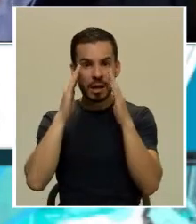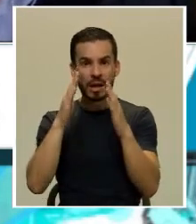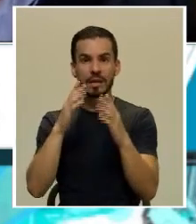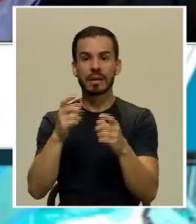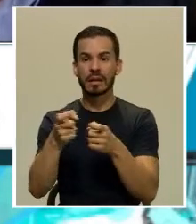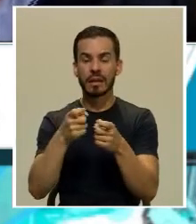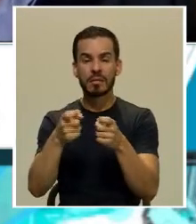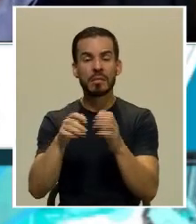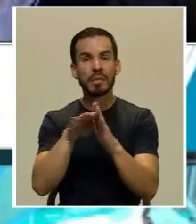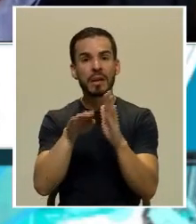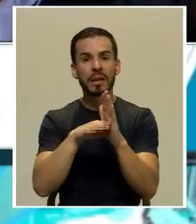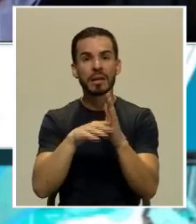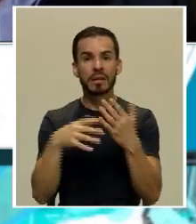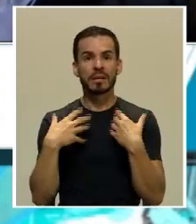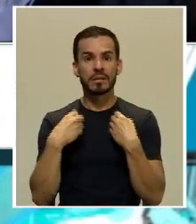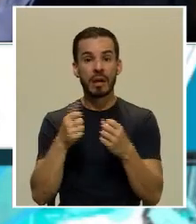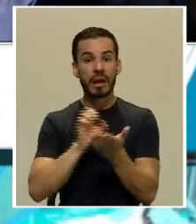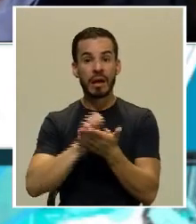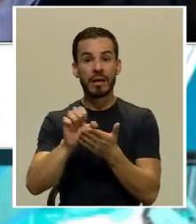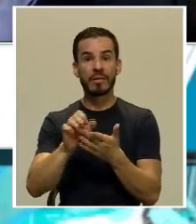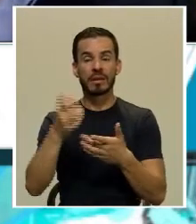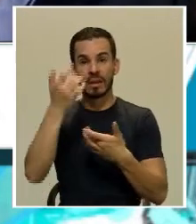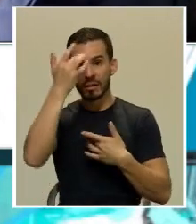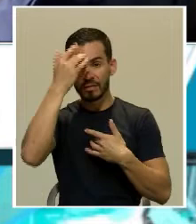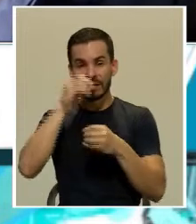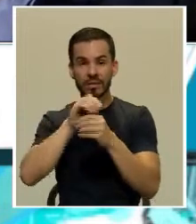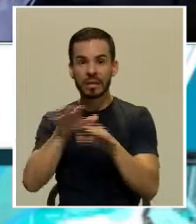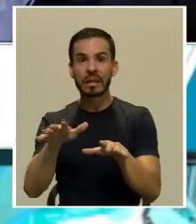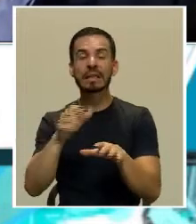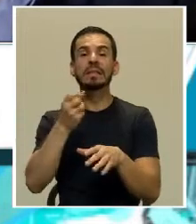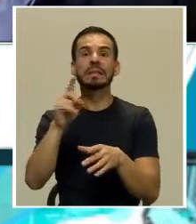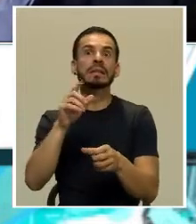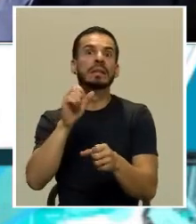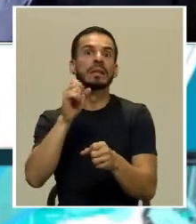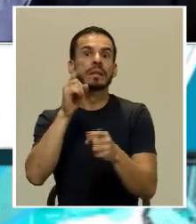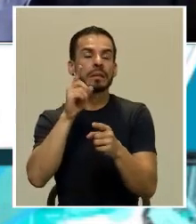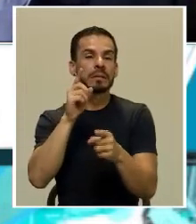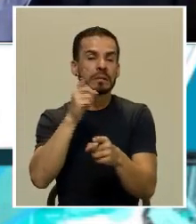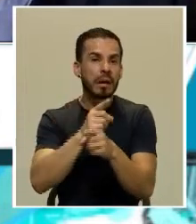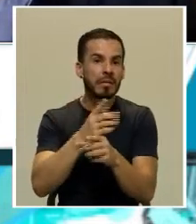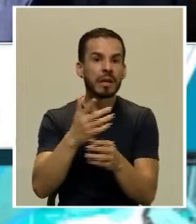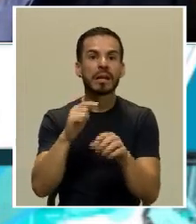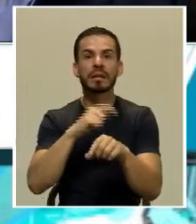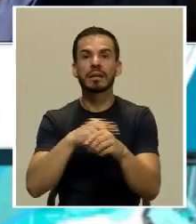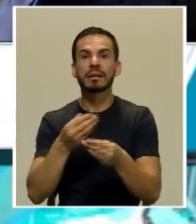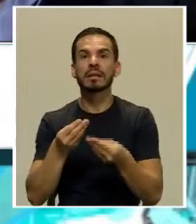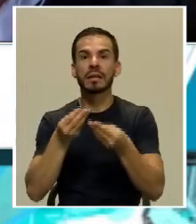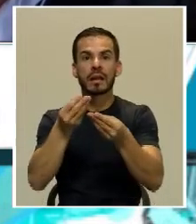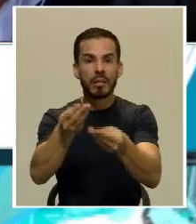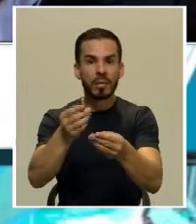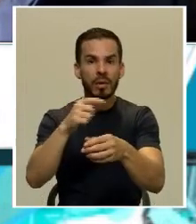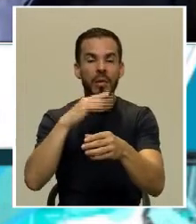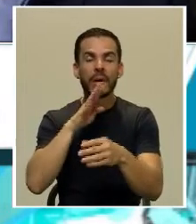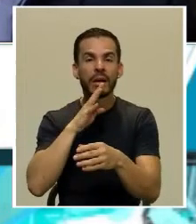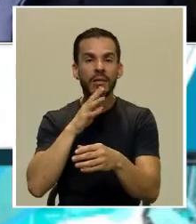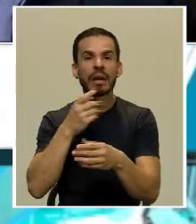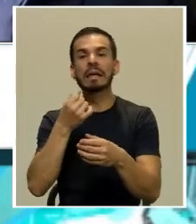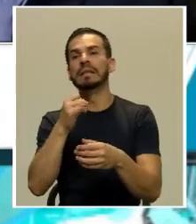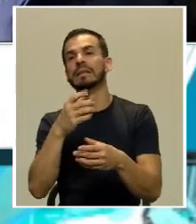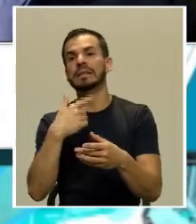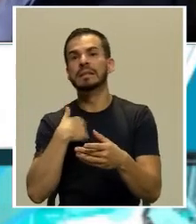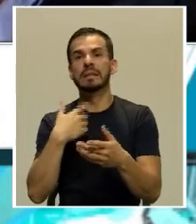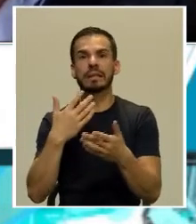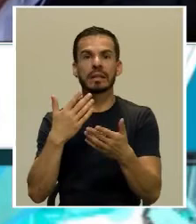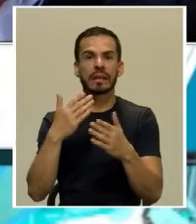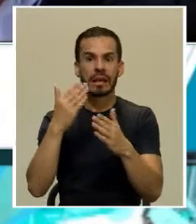de seguridad, para evitar contagios de COVID-19, que si estaba bien el tiempo que se les permitía hablar, que si se